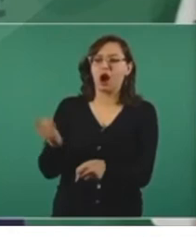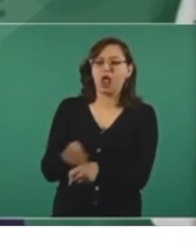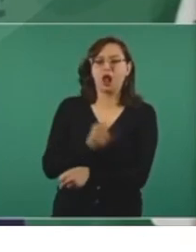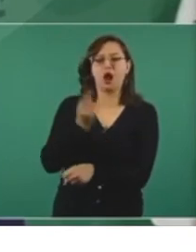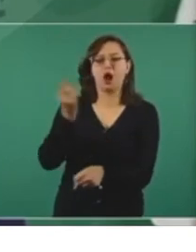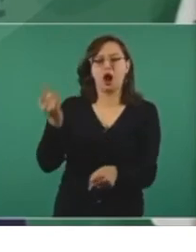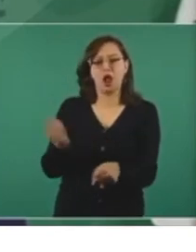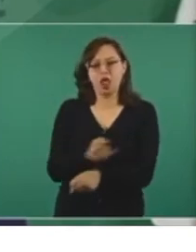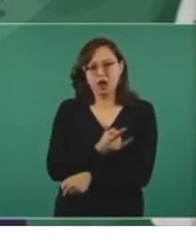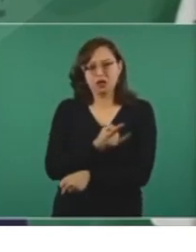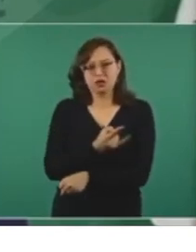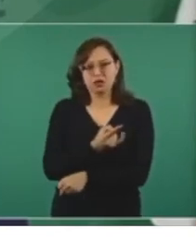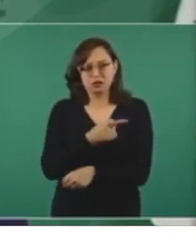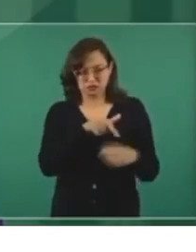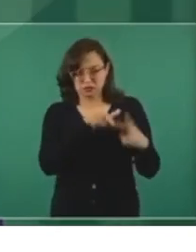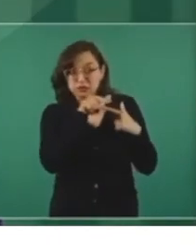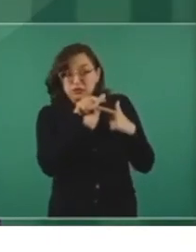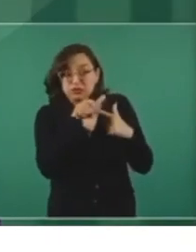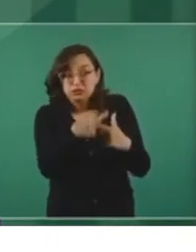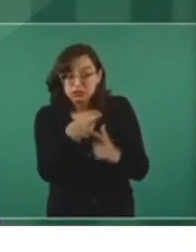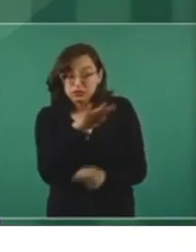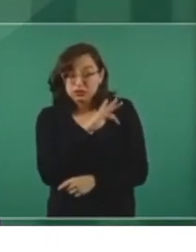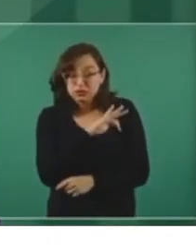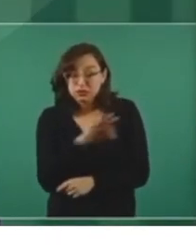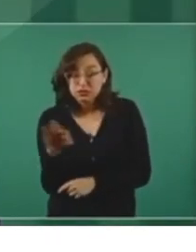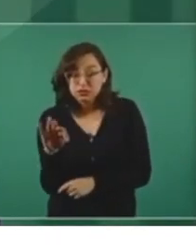¿lo sostendrían en el cargo?